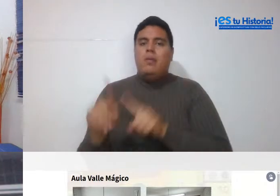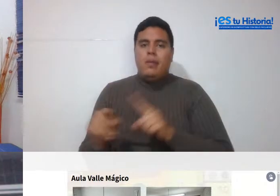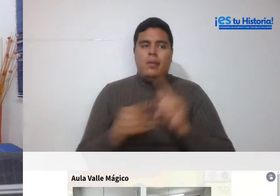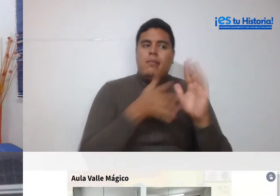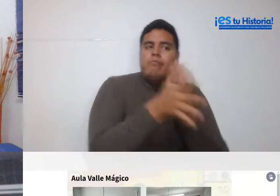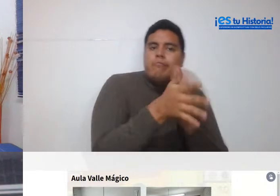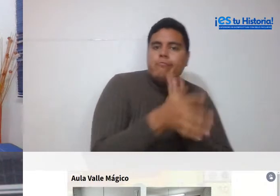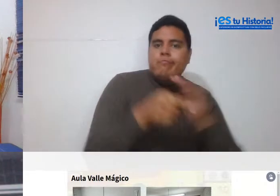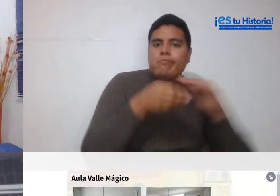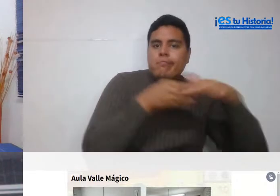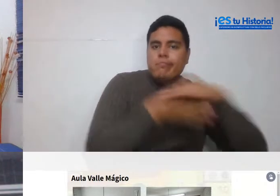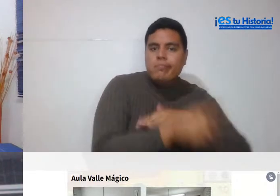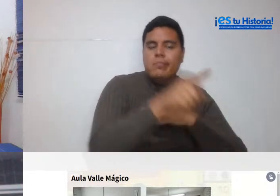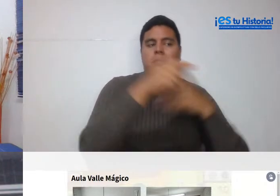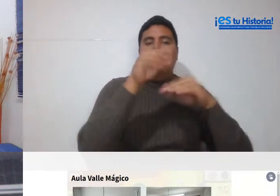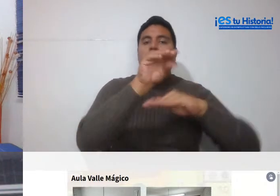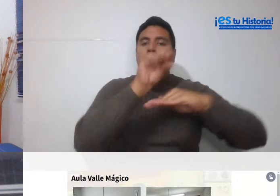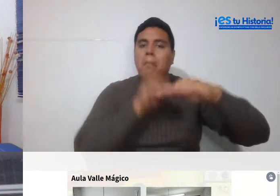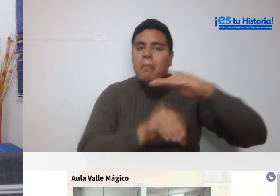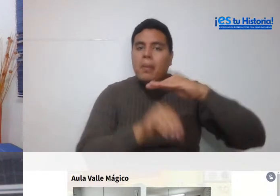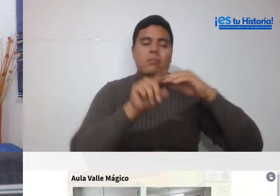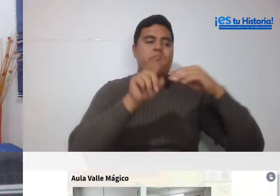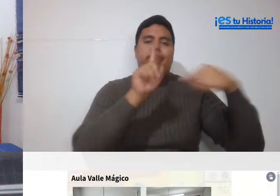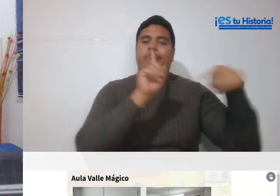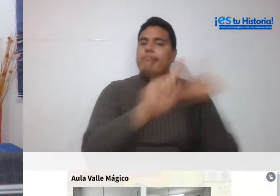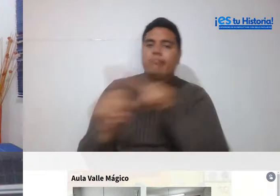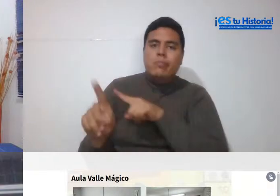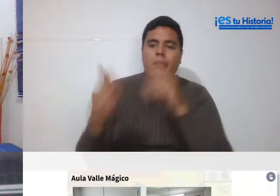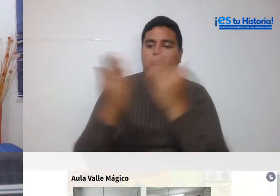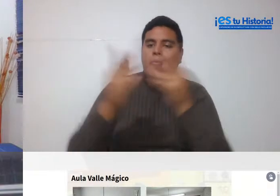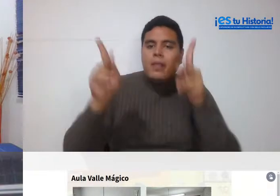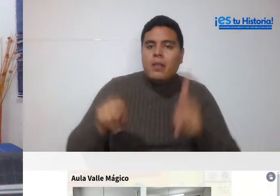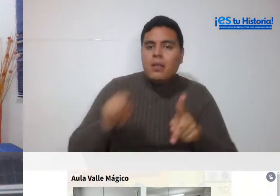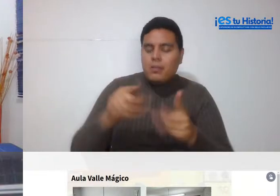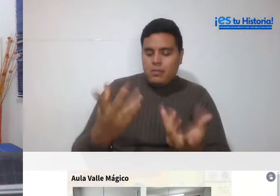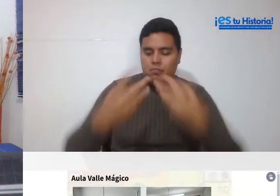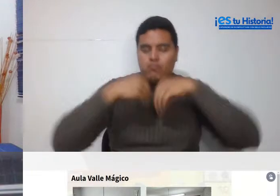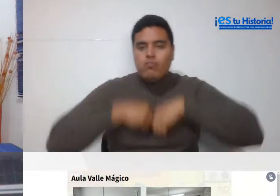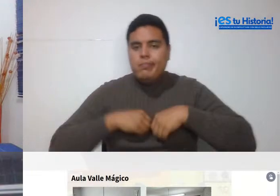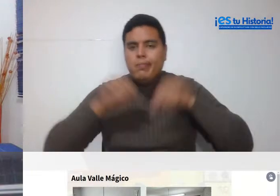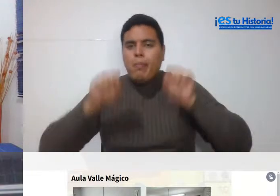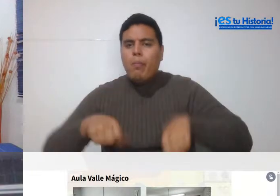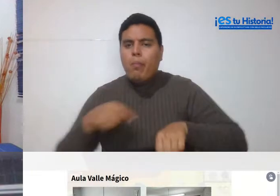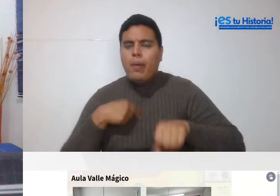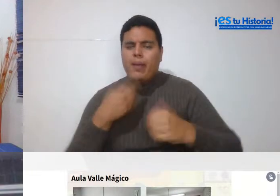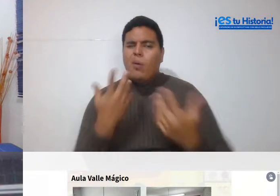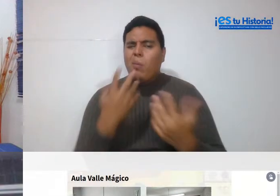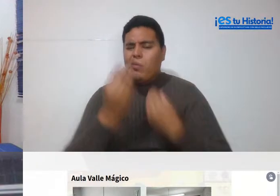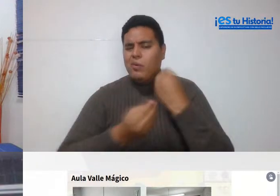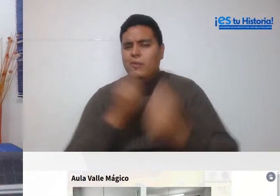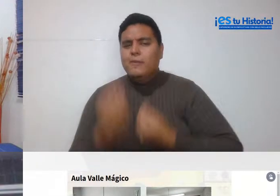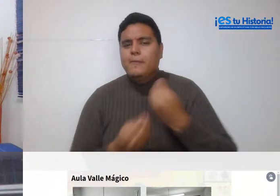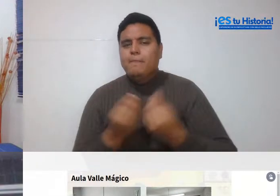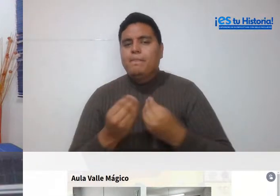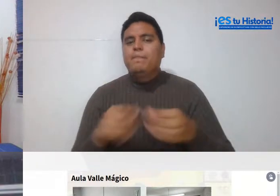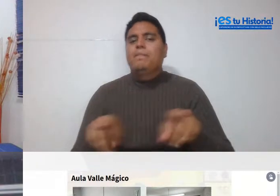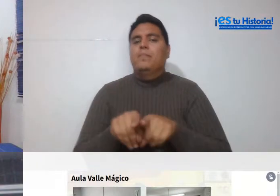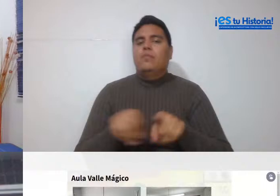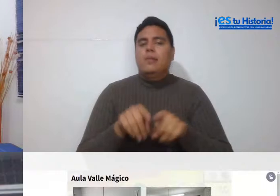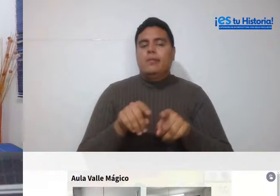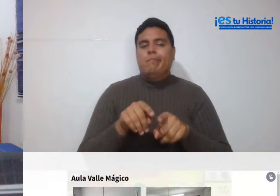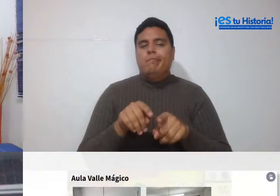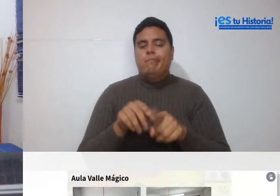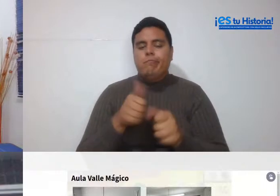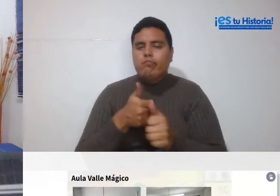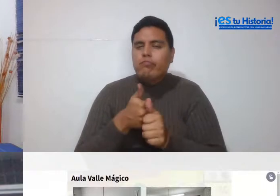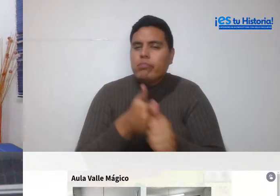Claro. O plataformas y otras cosas que me permitan que los estudiantes puedan hacer, digamos, seguir su